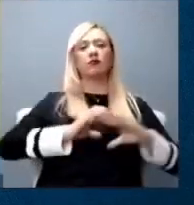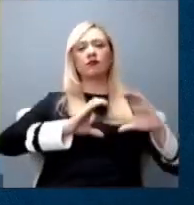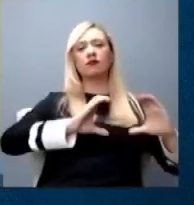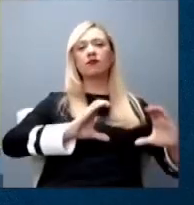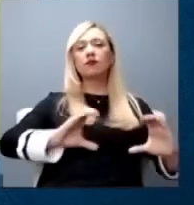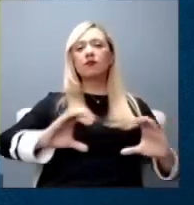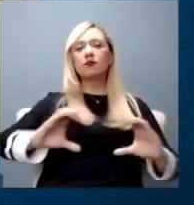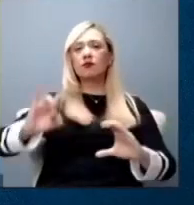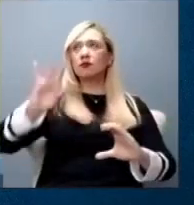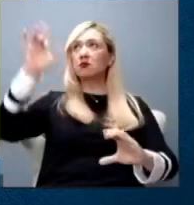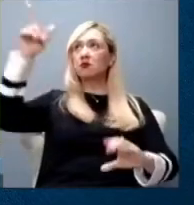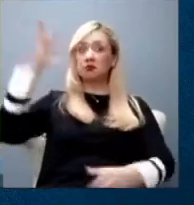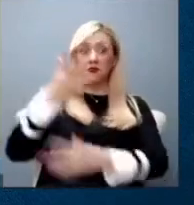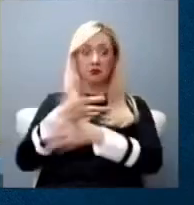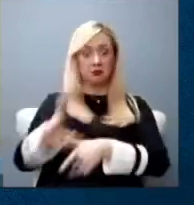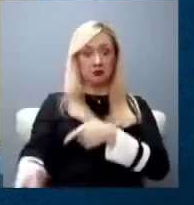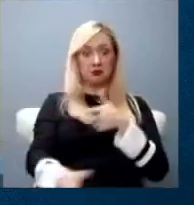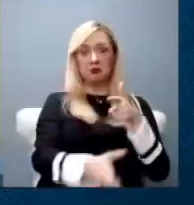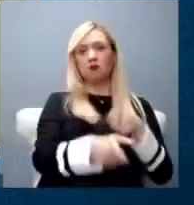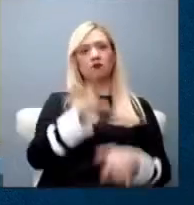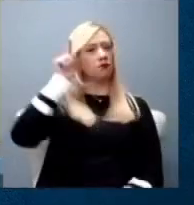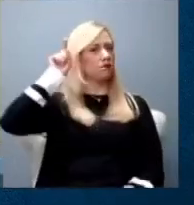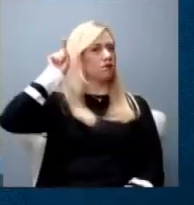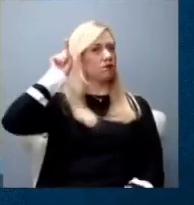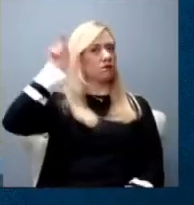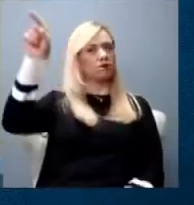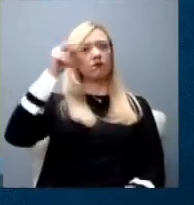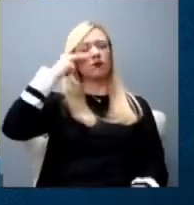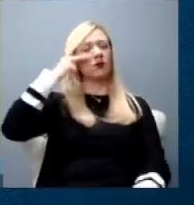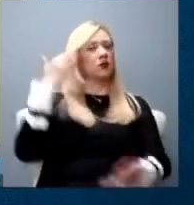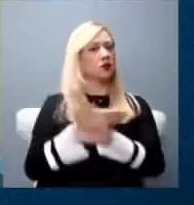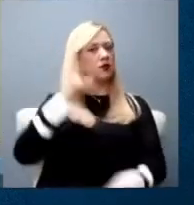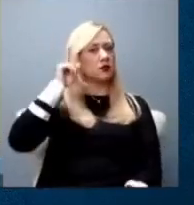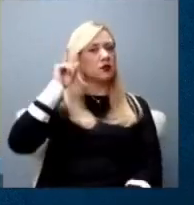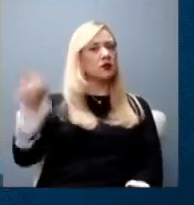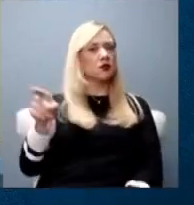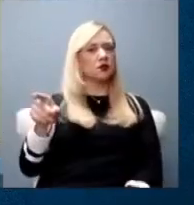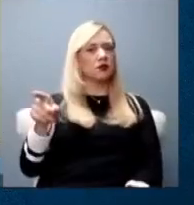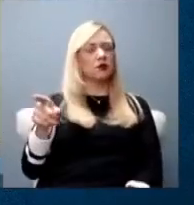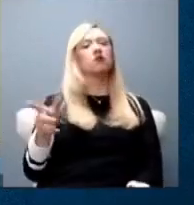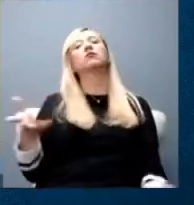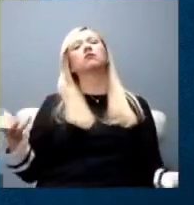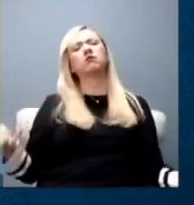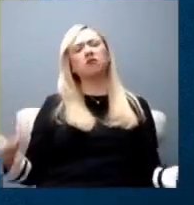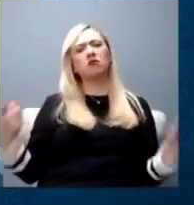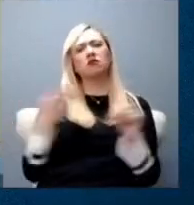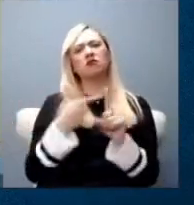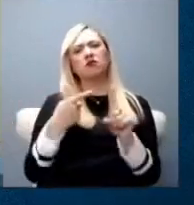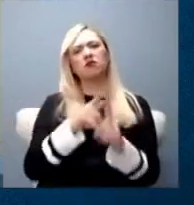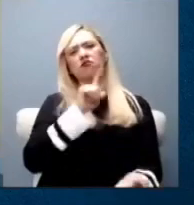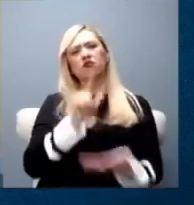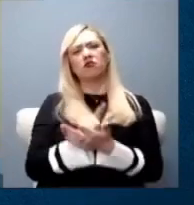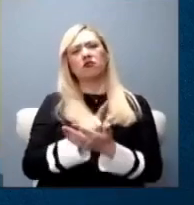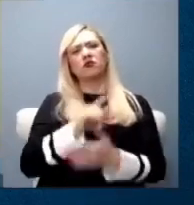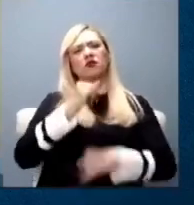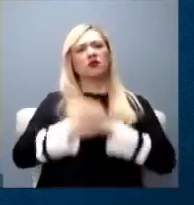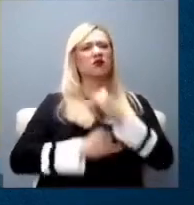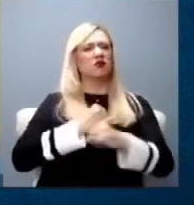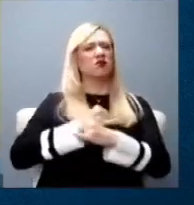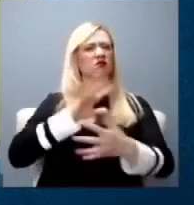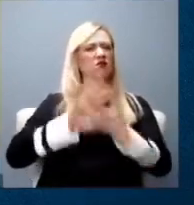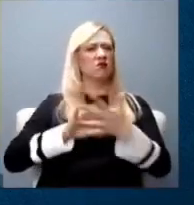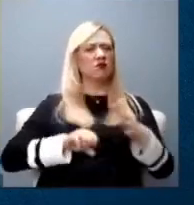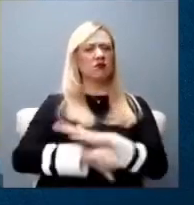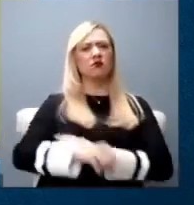crímenes que han sido cometidos por fuerzas bajo su mando y su control. Y en ese sentido, el objetivo que tiene la justicia penal internacional es llegar a